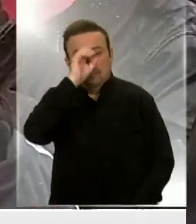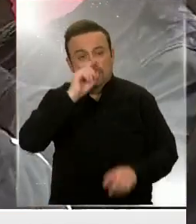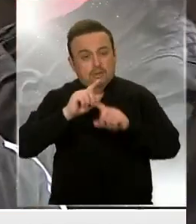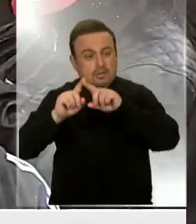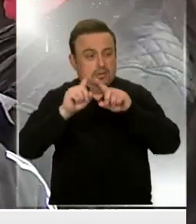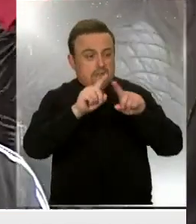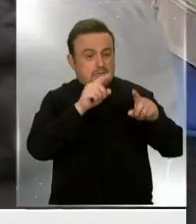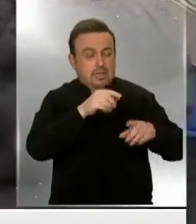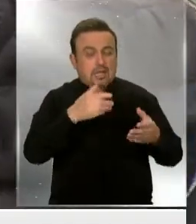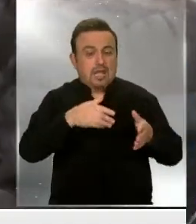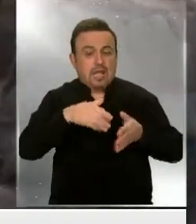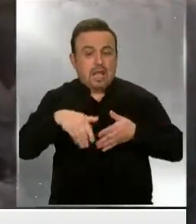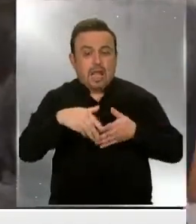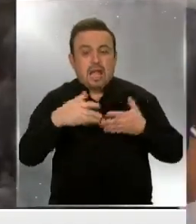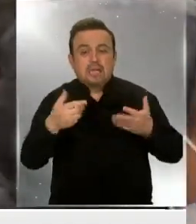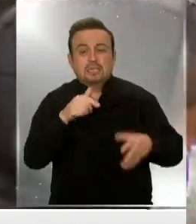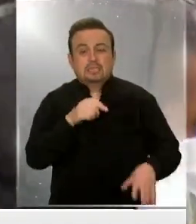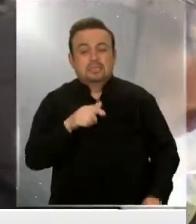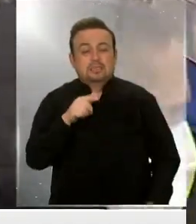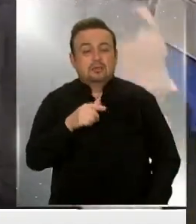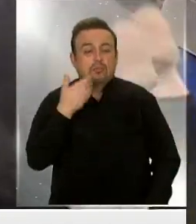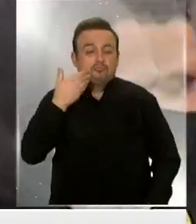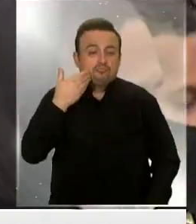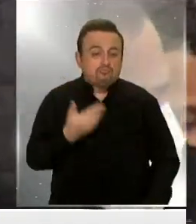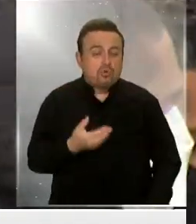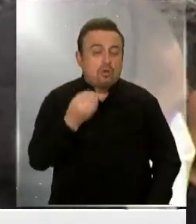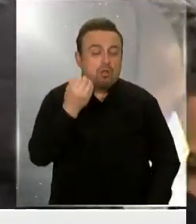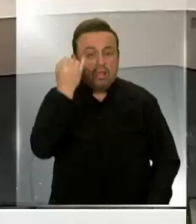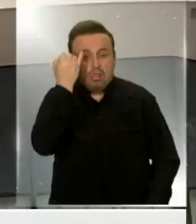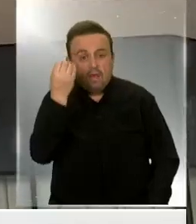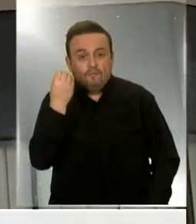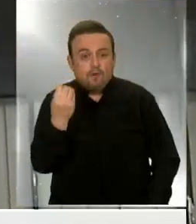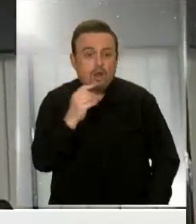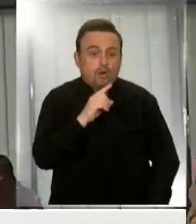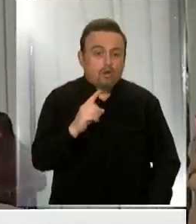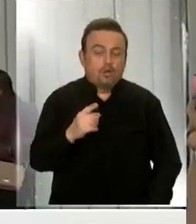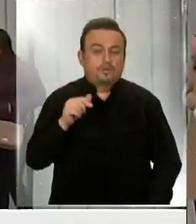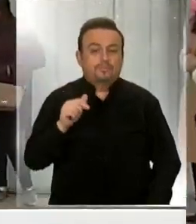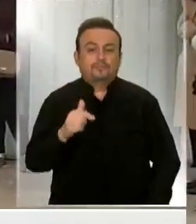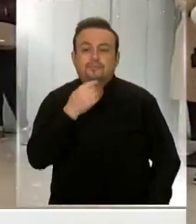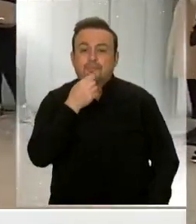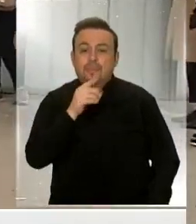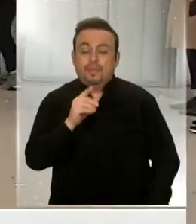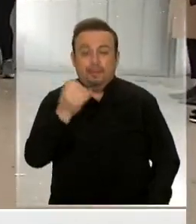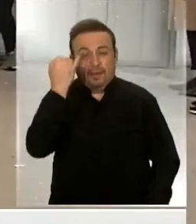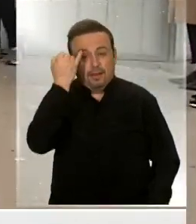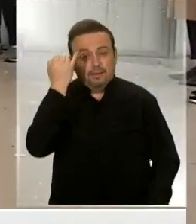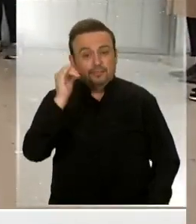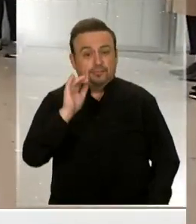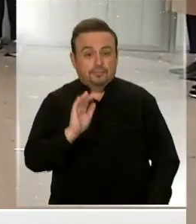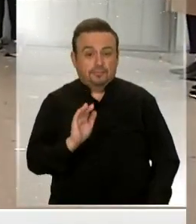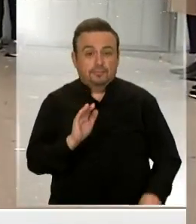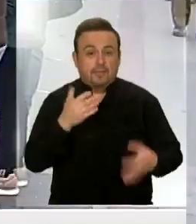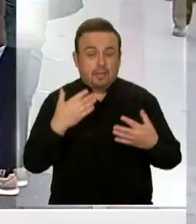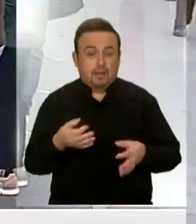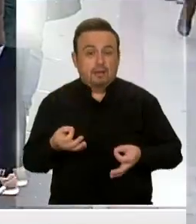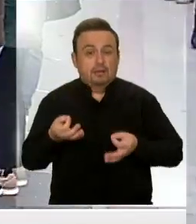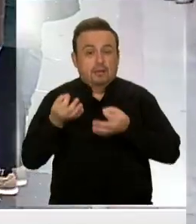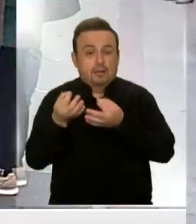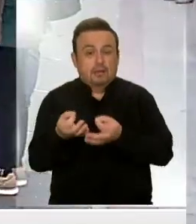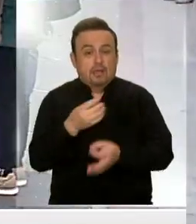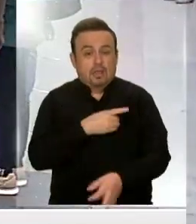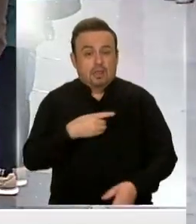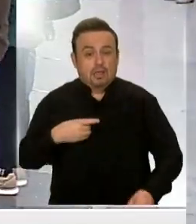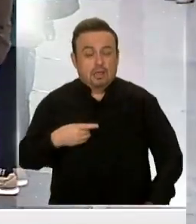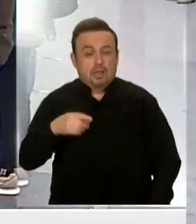en la calle respecto a si este bono es una buena idea o no. Como les decía, es una iniciativa que fue presentada por el